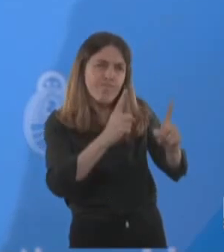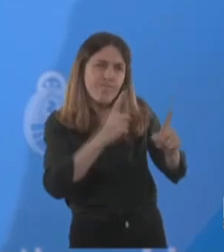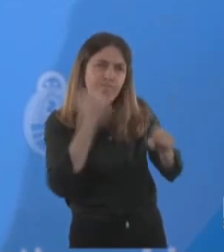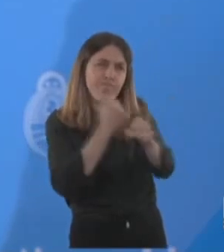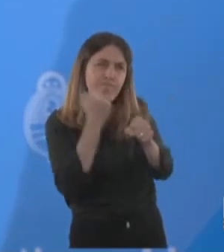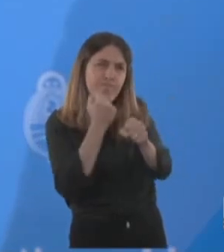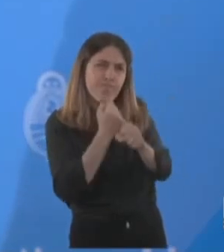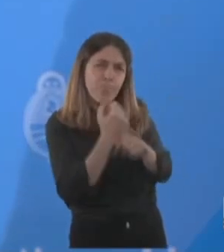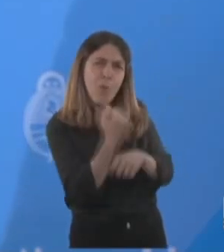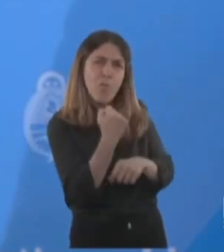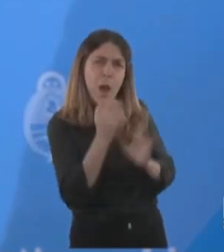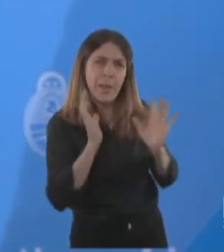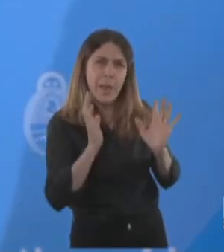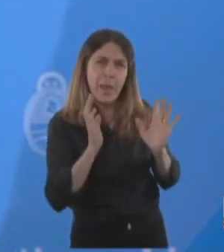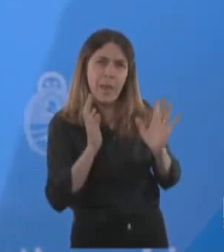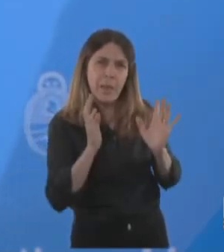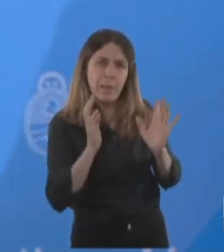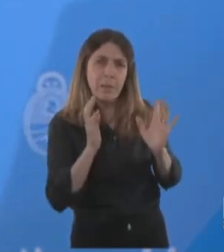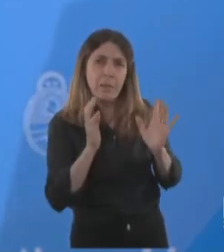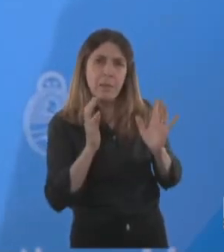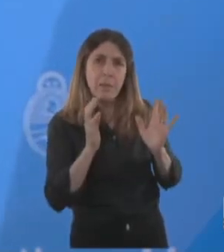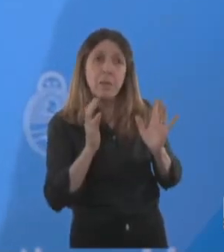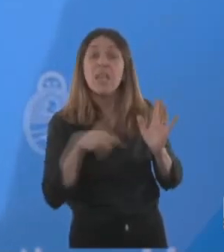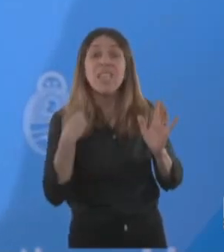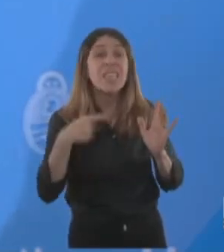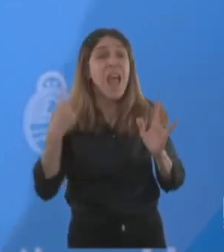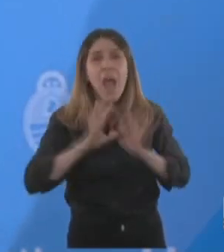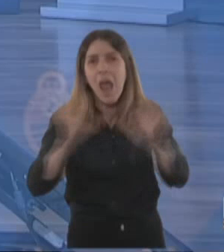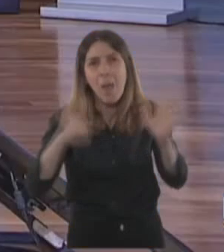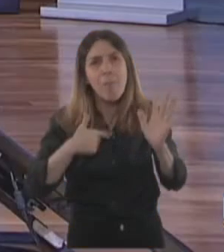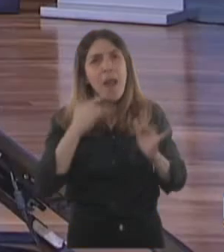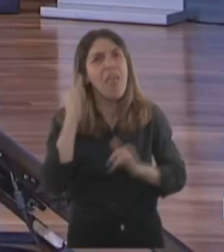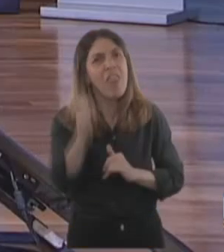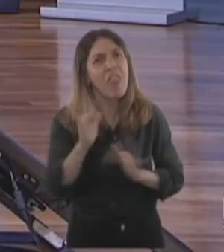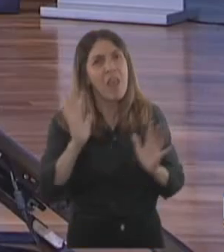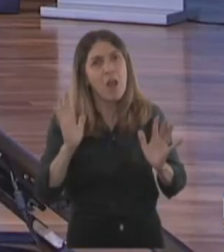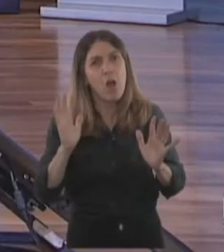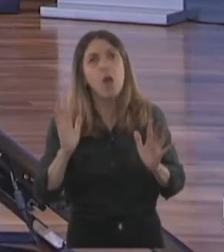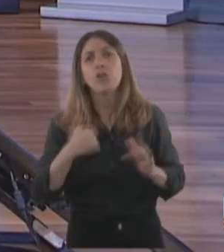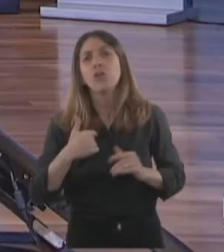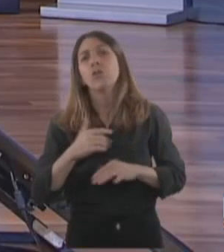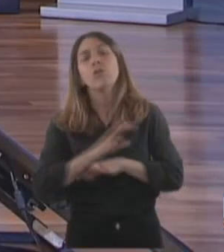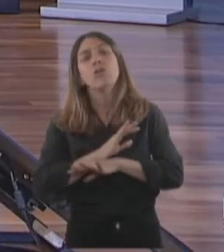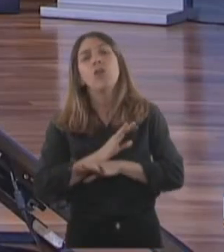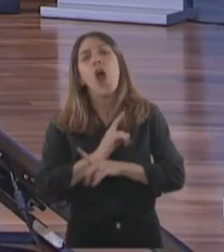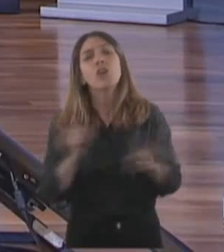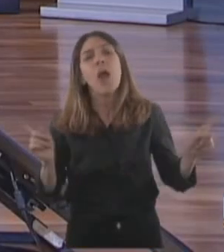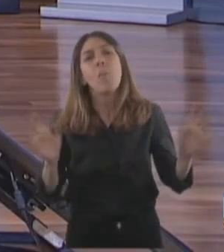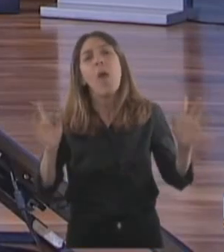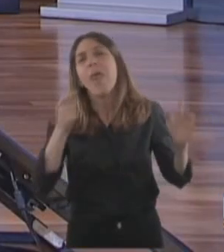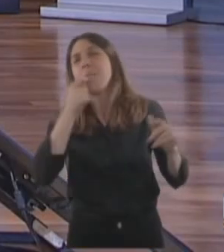severidad. Y como siempre digo yo, nada podemos hacer